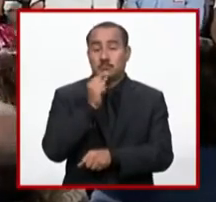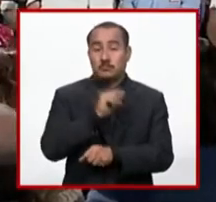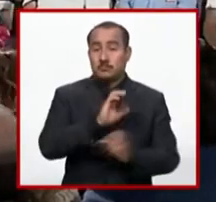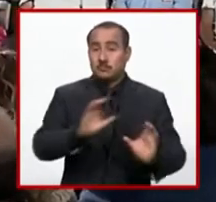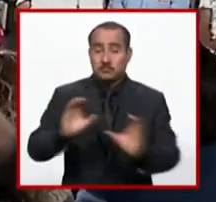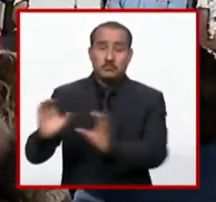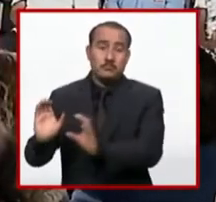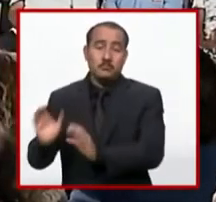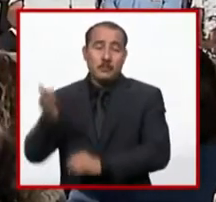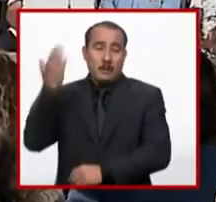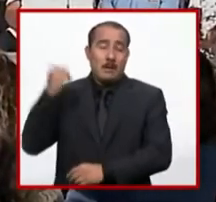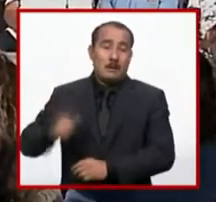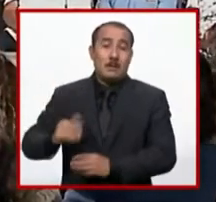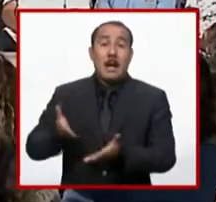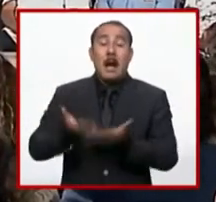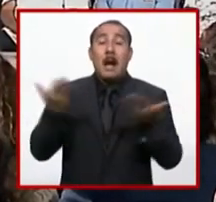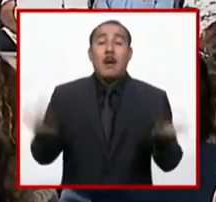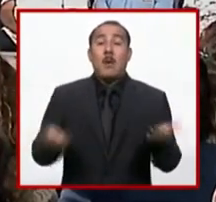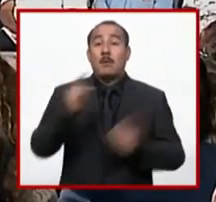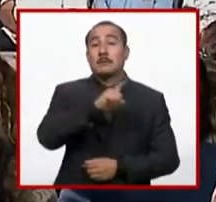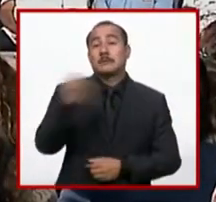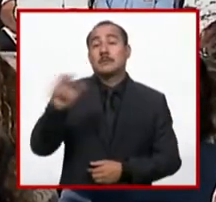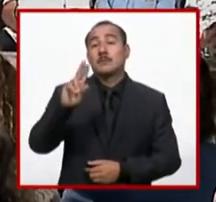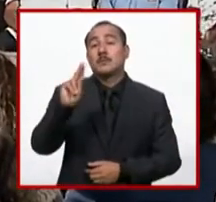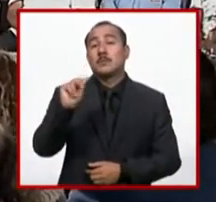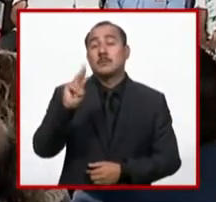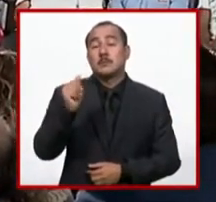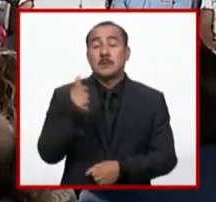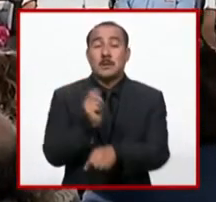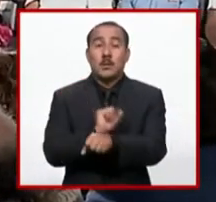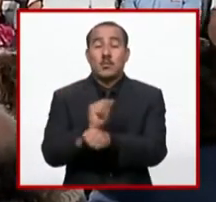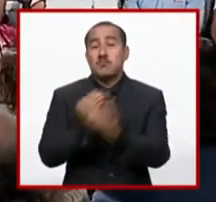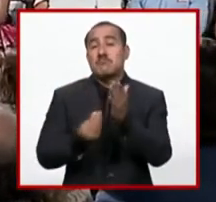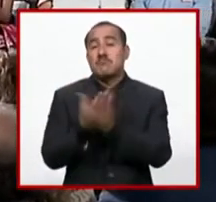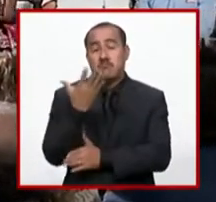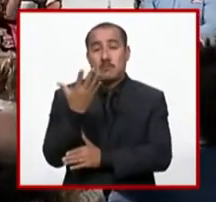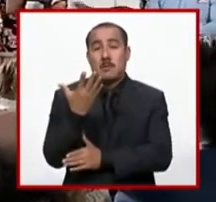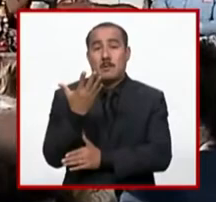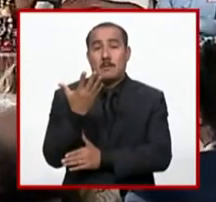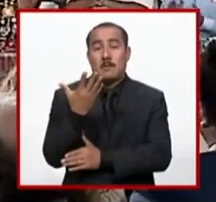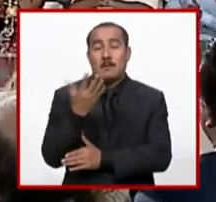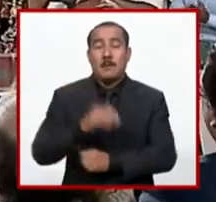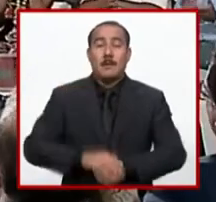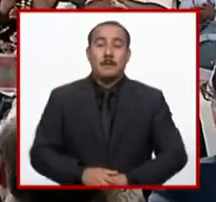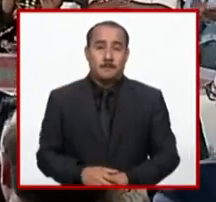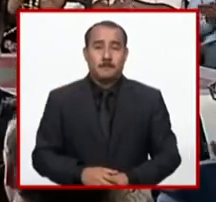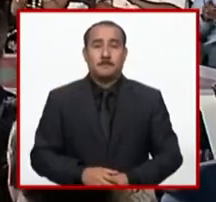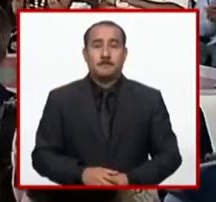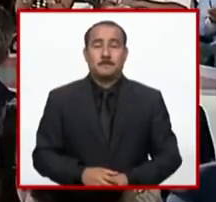cuando llegamos y hoy tenemos más de 180 nuevas. Sin equipamiento